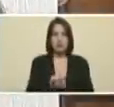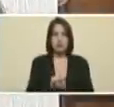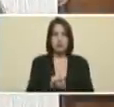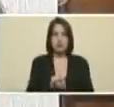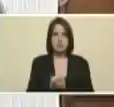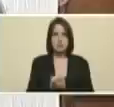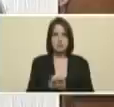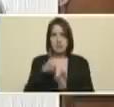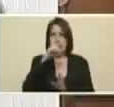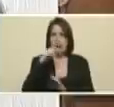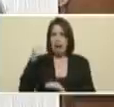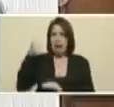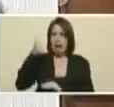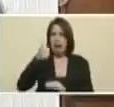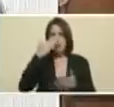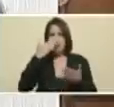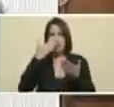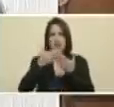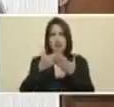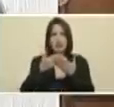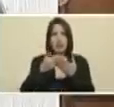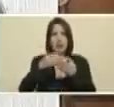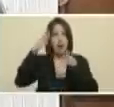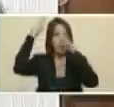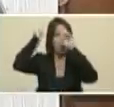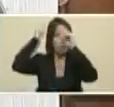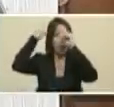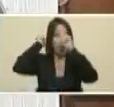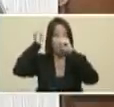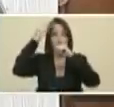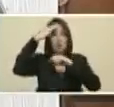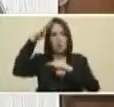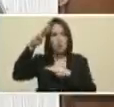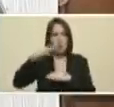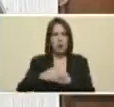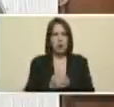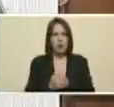estos años estuvo al frente de nuestra embajada en Cuba,